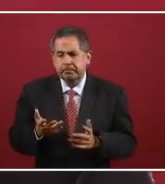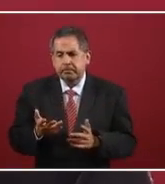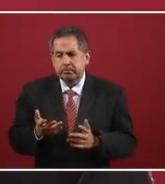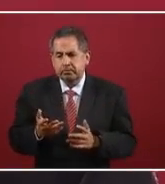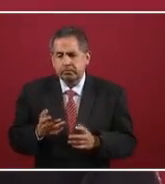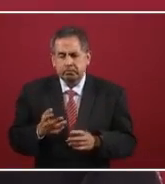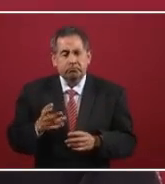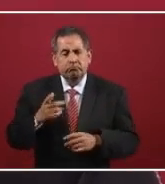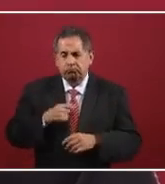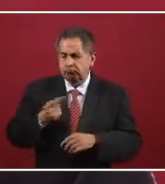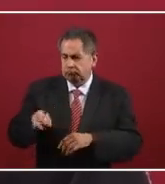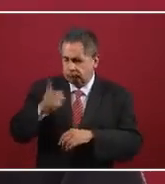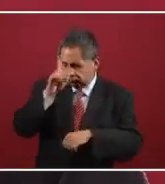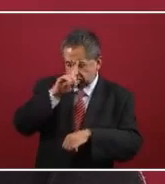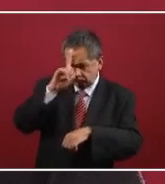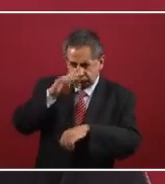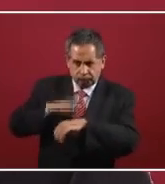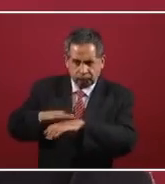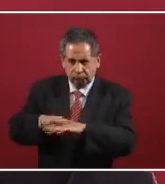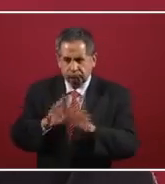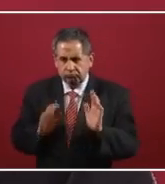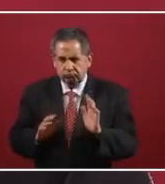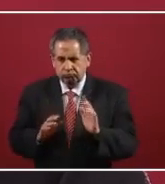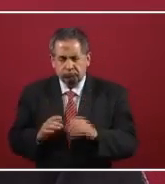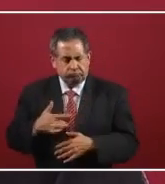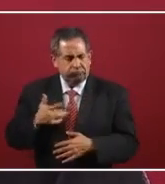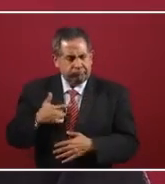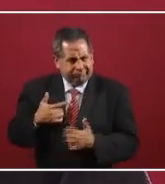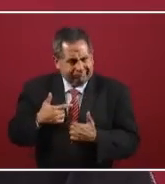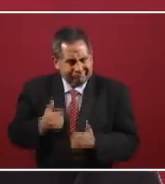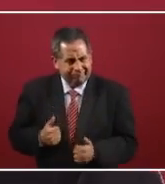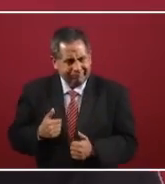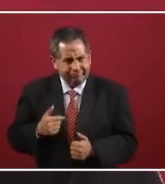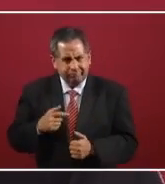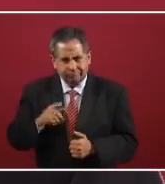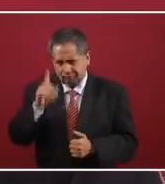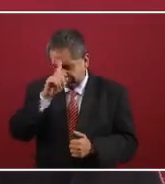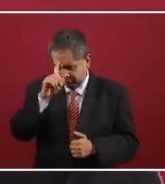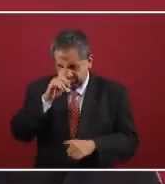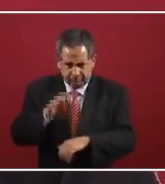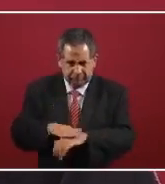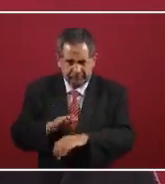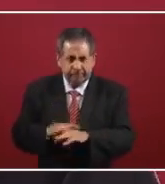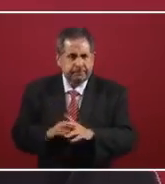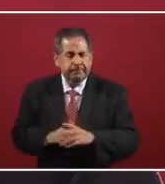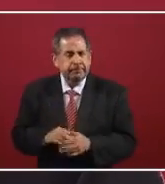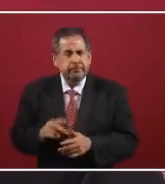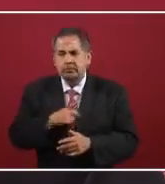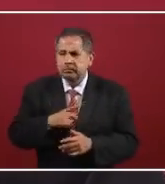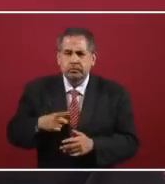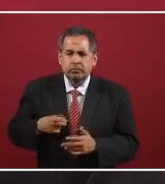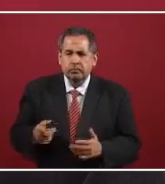se recomienda, además es una convicción, de que no haya